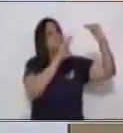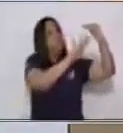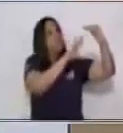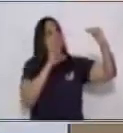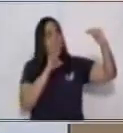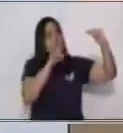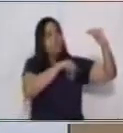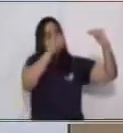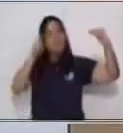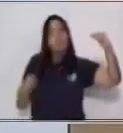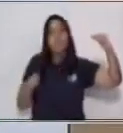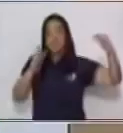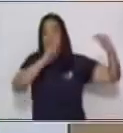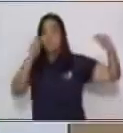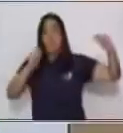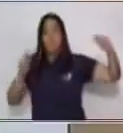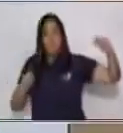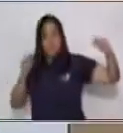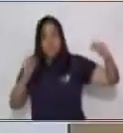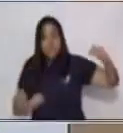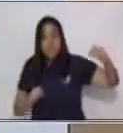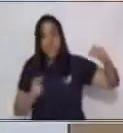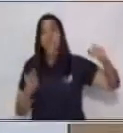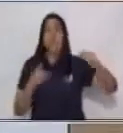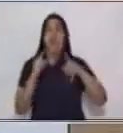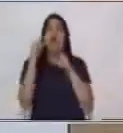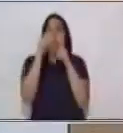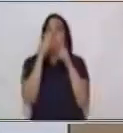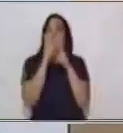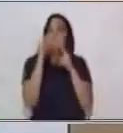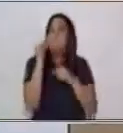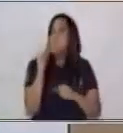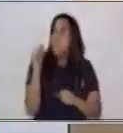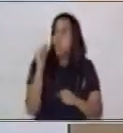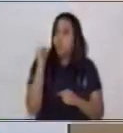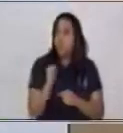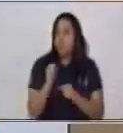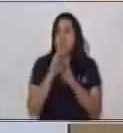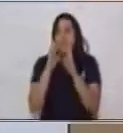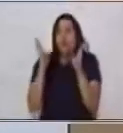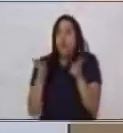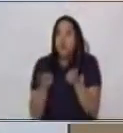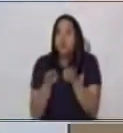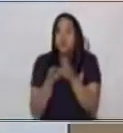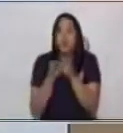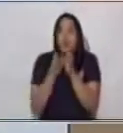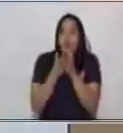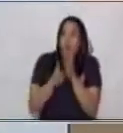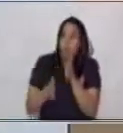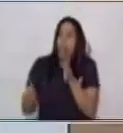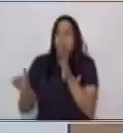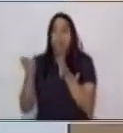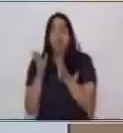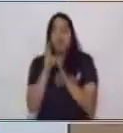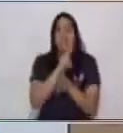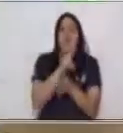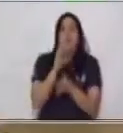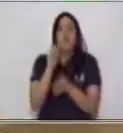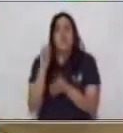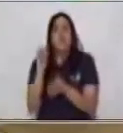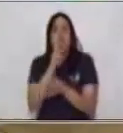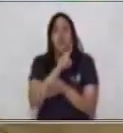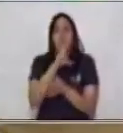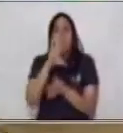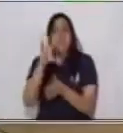que no utiliza demasiadas palabras. Generalmente se dice que los resúmenes no deben exceder las 250 palabras.